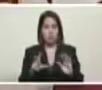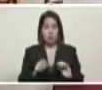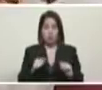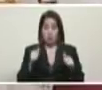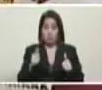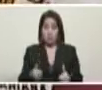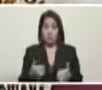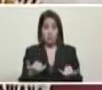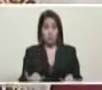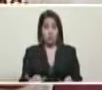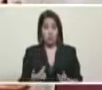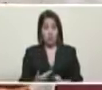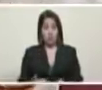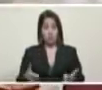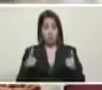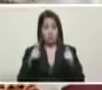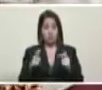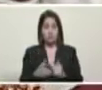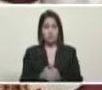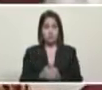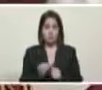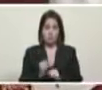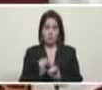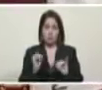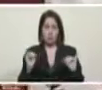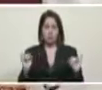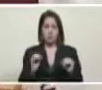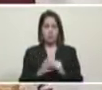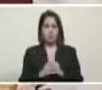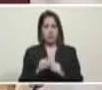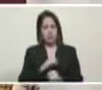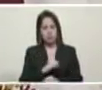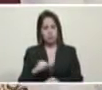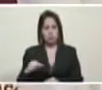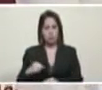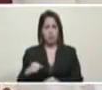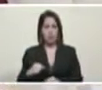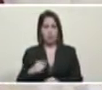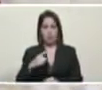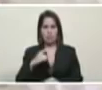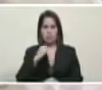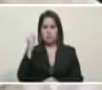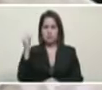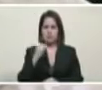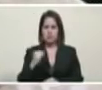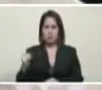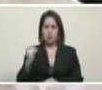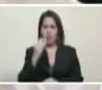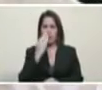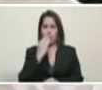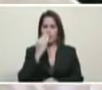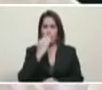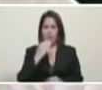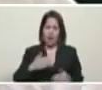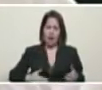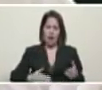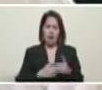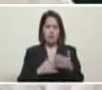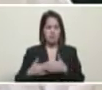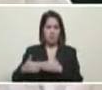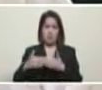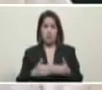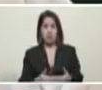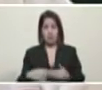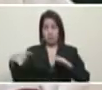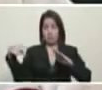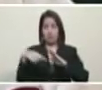de manera libre, independiente, soberana, zamorana, antiimperialistas y